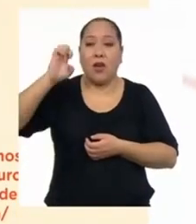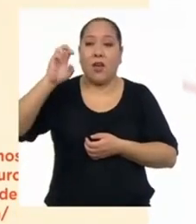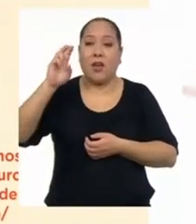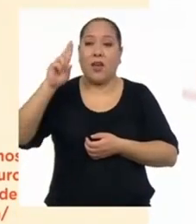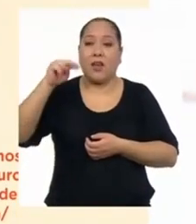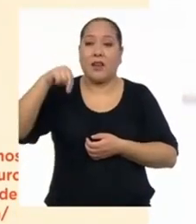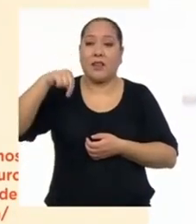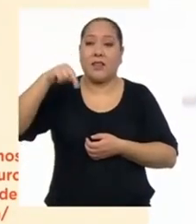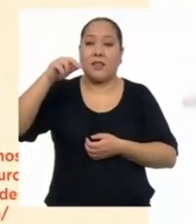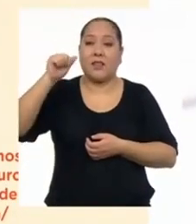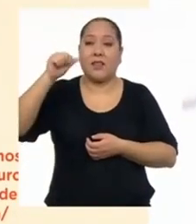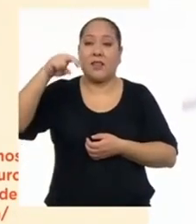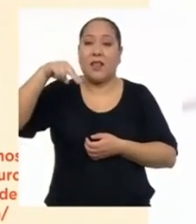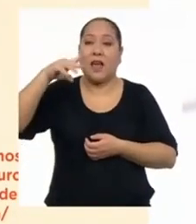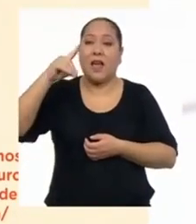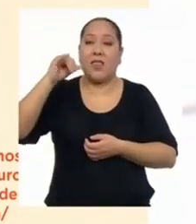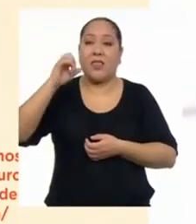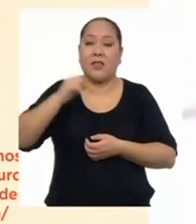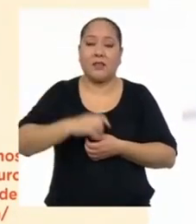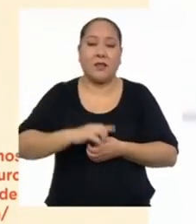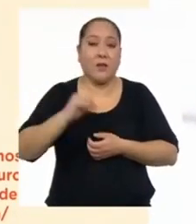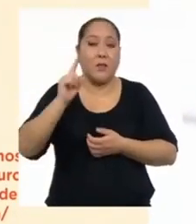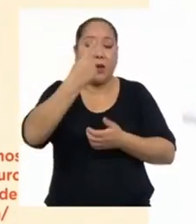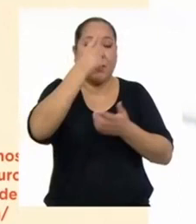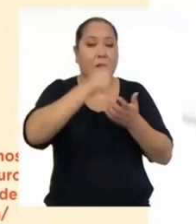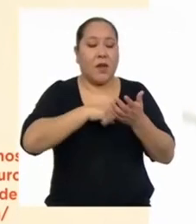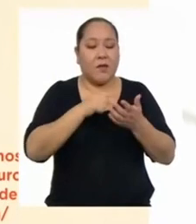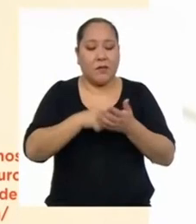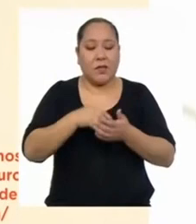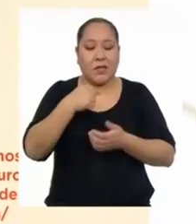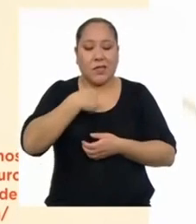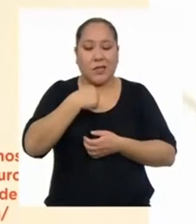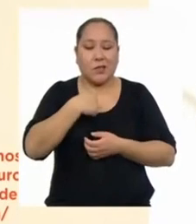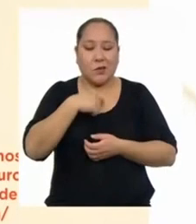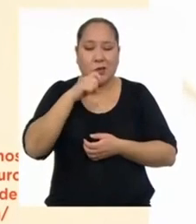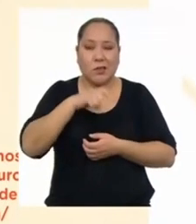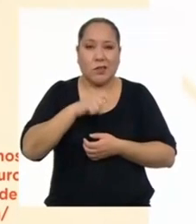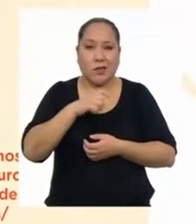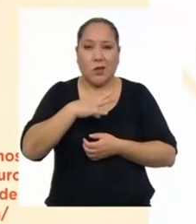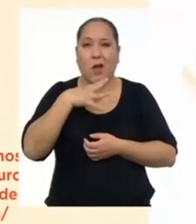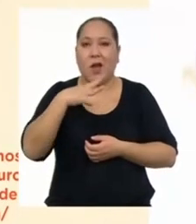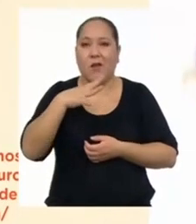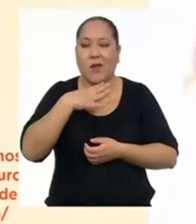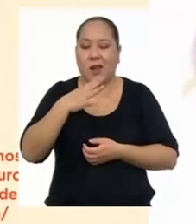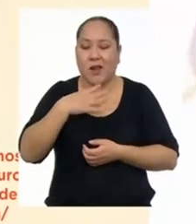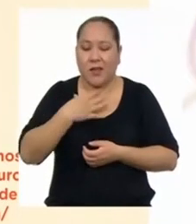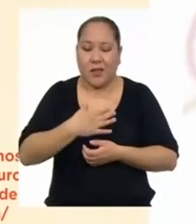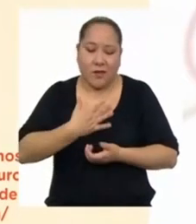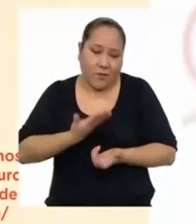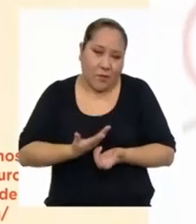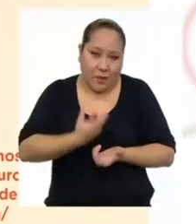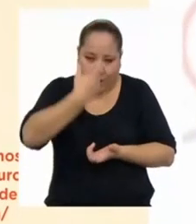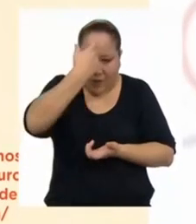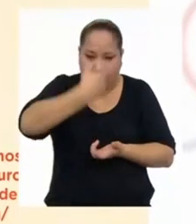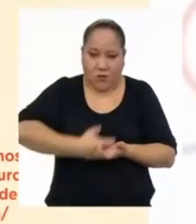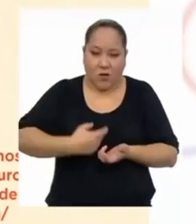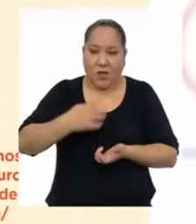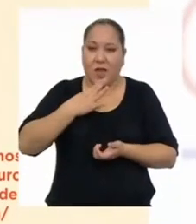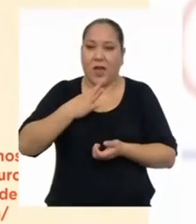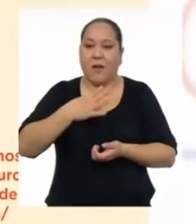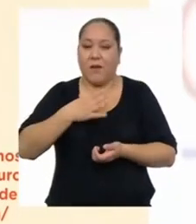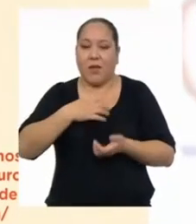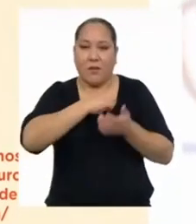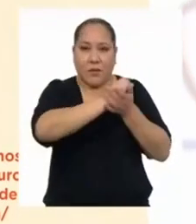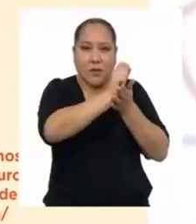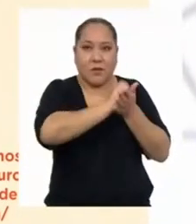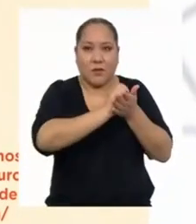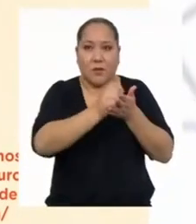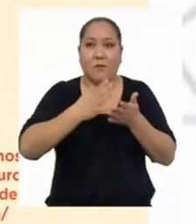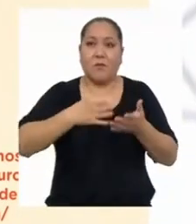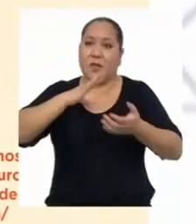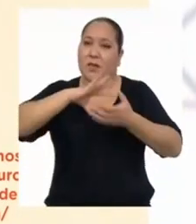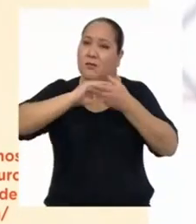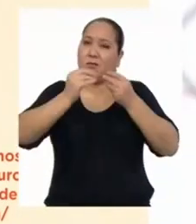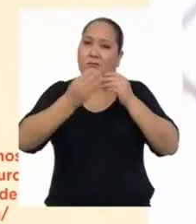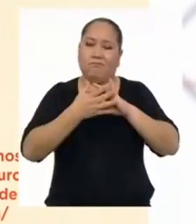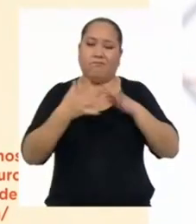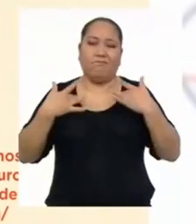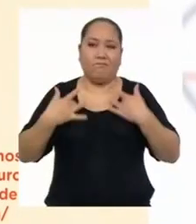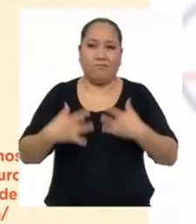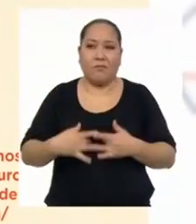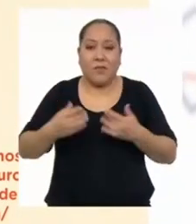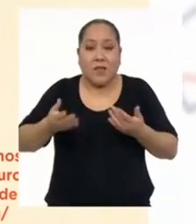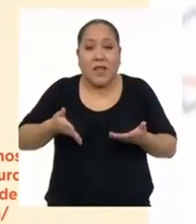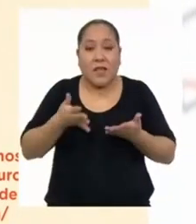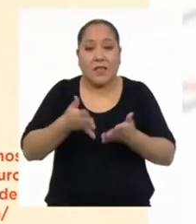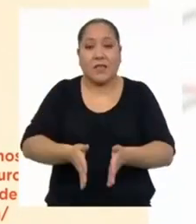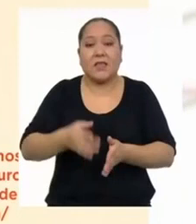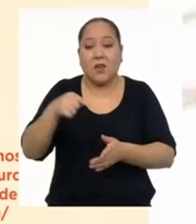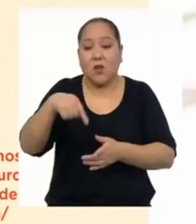primera vez que me veo en la necesidad de hablar de mi persona y de mi obra. Nunca antes lo había hecho. Mi historia es bastante triste. Nací en una de